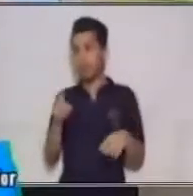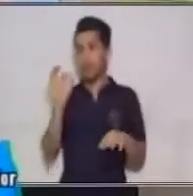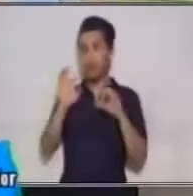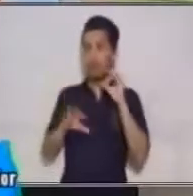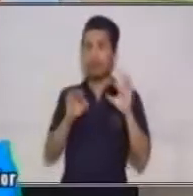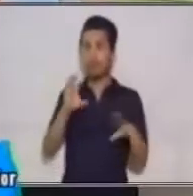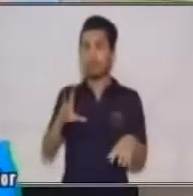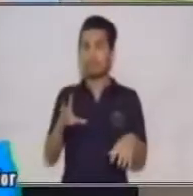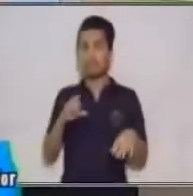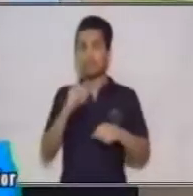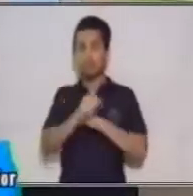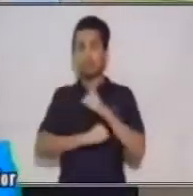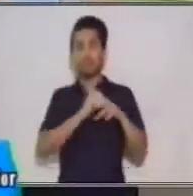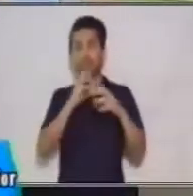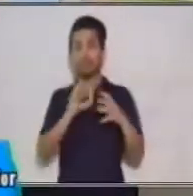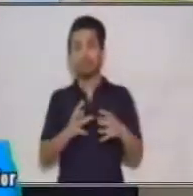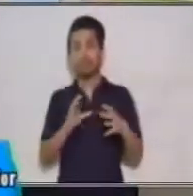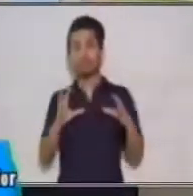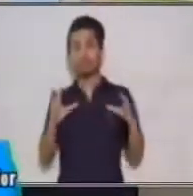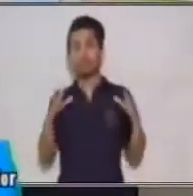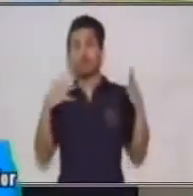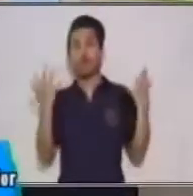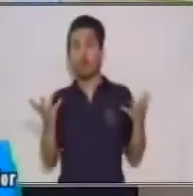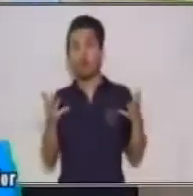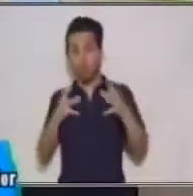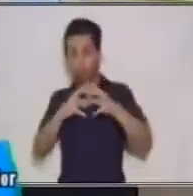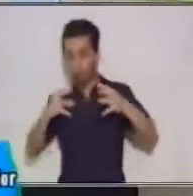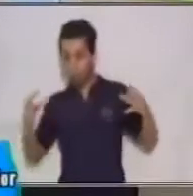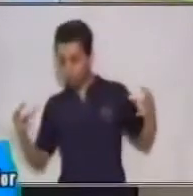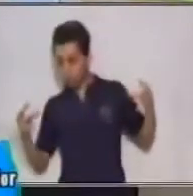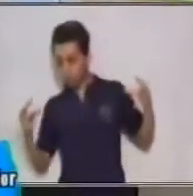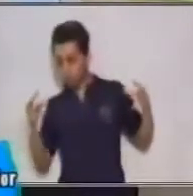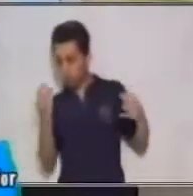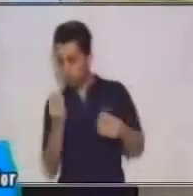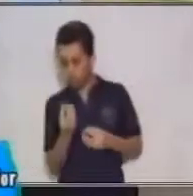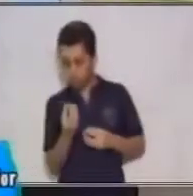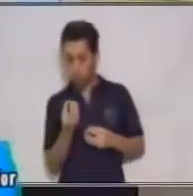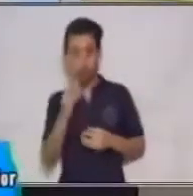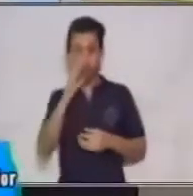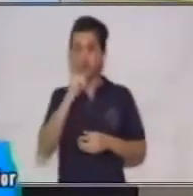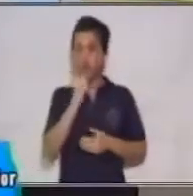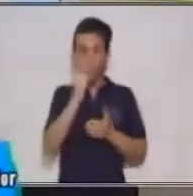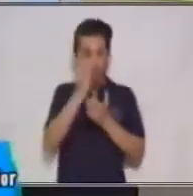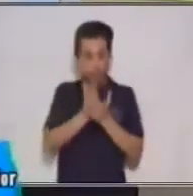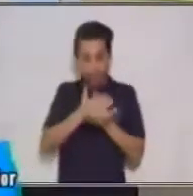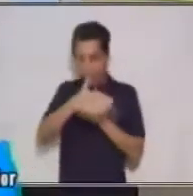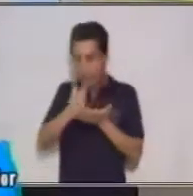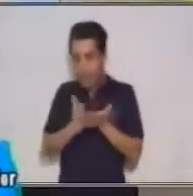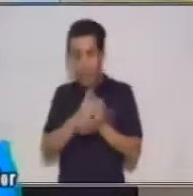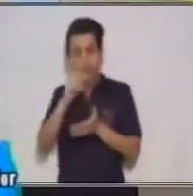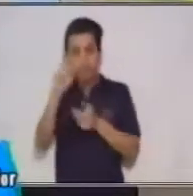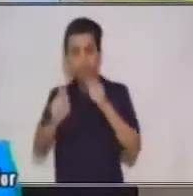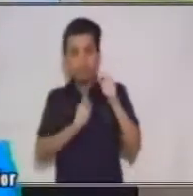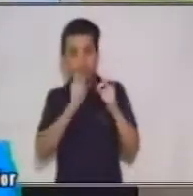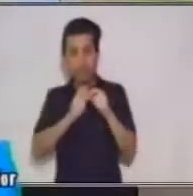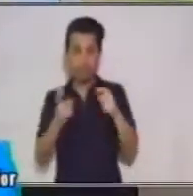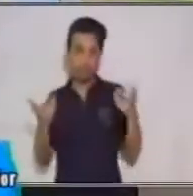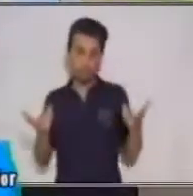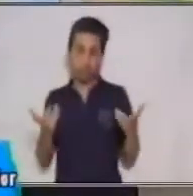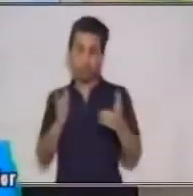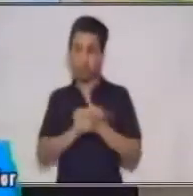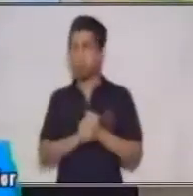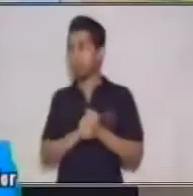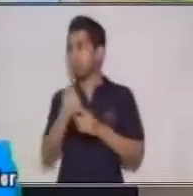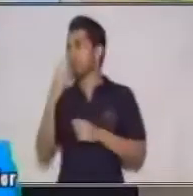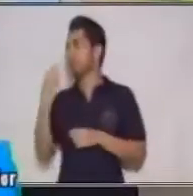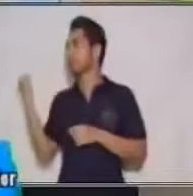más alargadas, unas más redondas, y no todas las frutas se pueden dividir en partes exactamente iguales. Yo aquí hice las